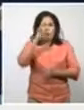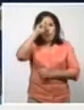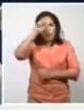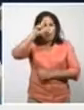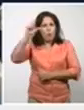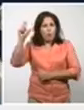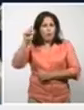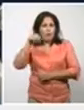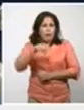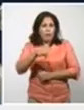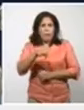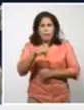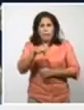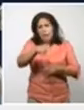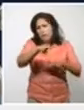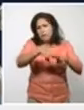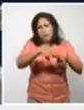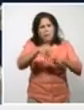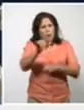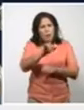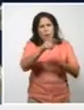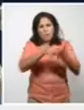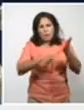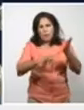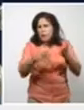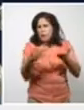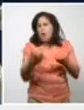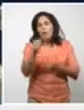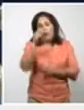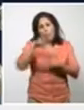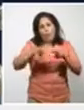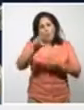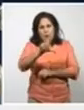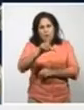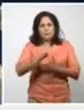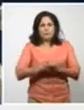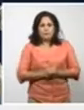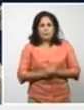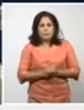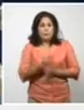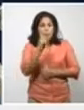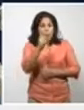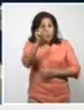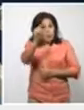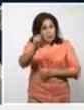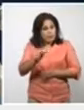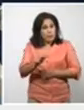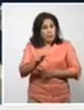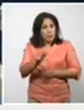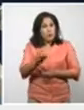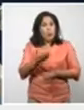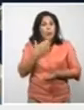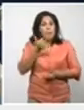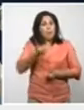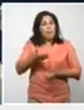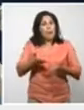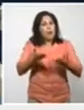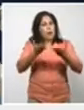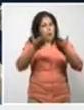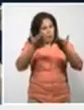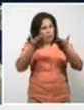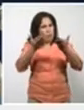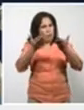Valdés Domínguez de la provincia de Holguín. Un paciente evolucionó favorablemente